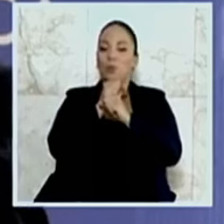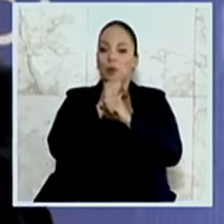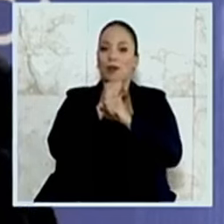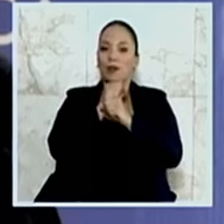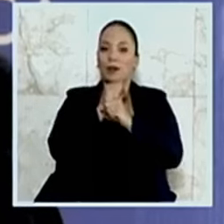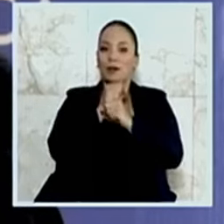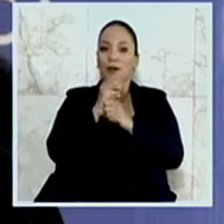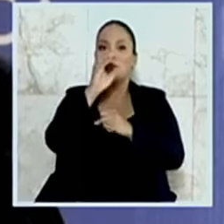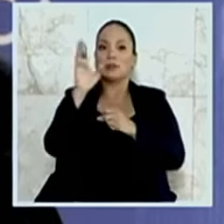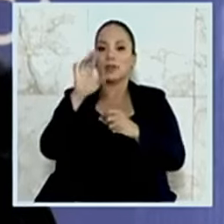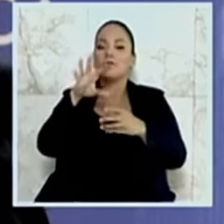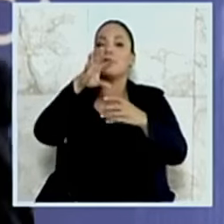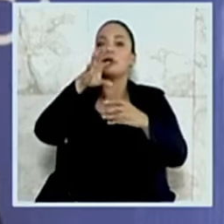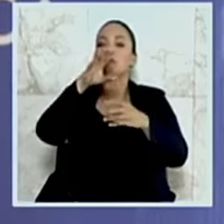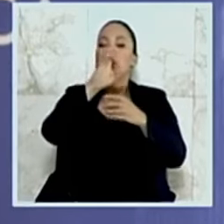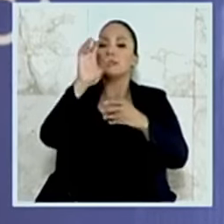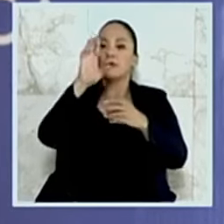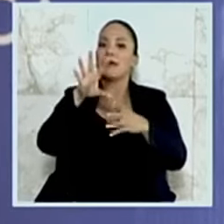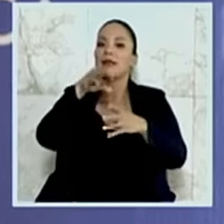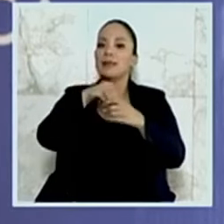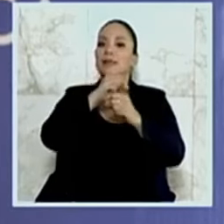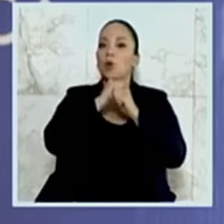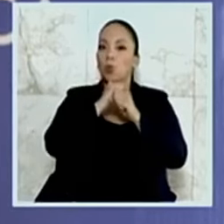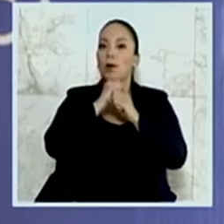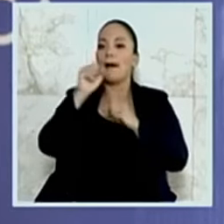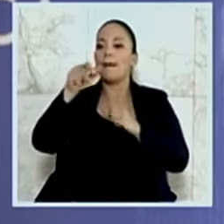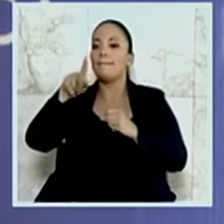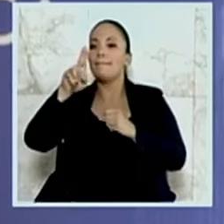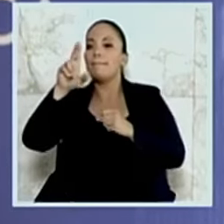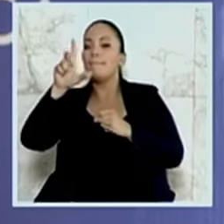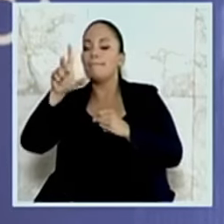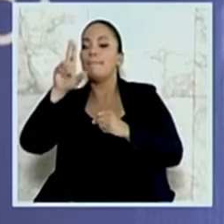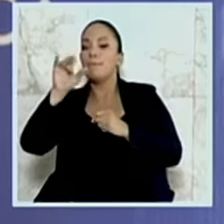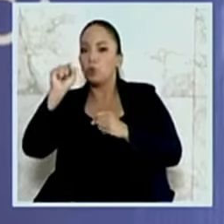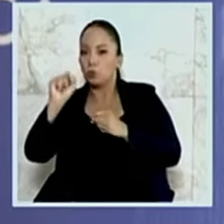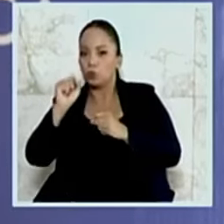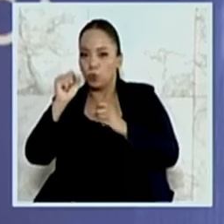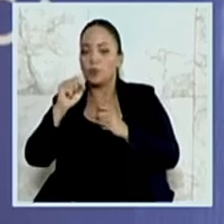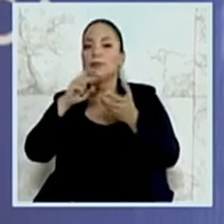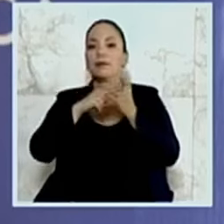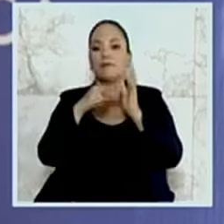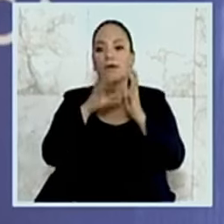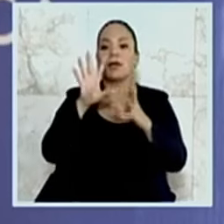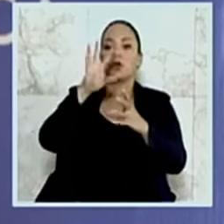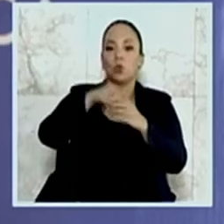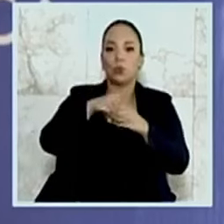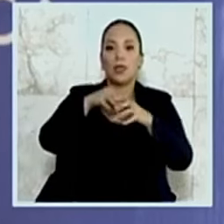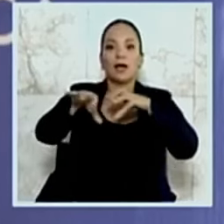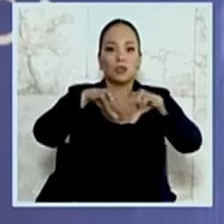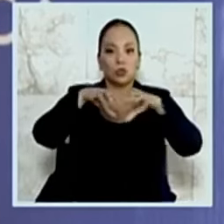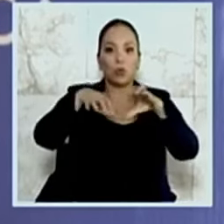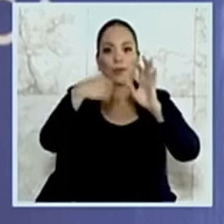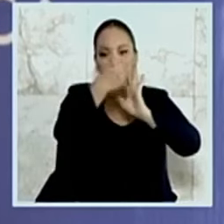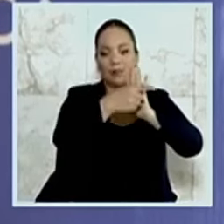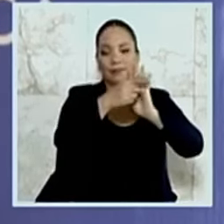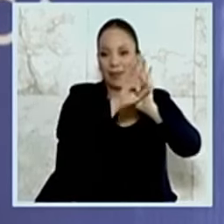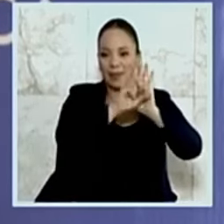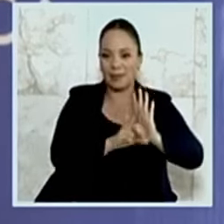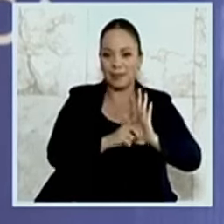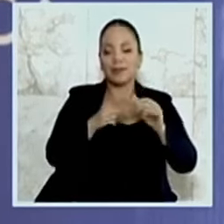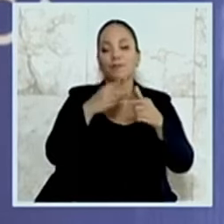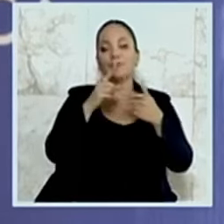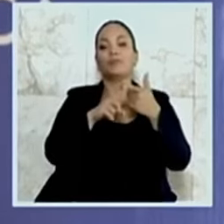manera. Entonces estamos trabajando mucho. La operación Costa Rica Segura incluye, es Costa Rica